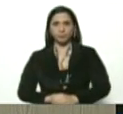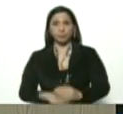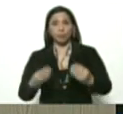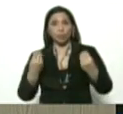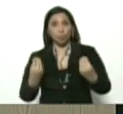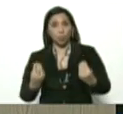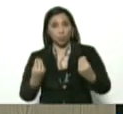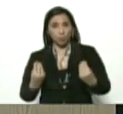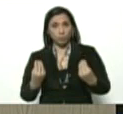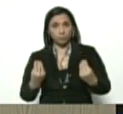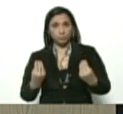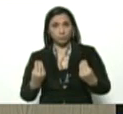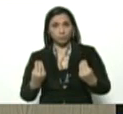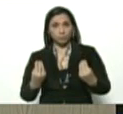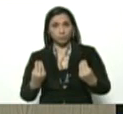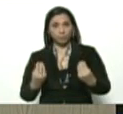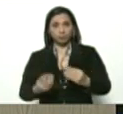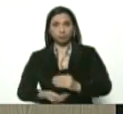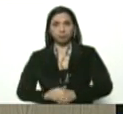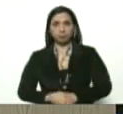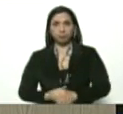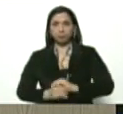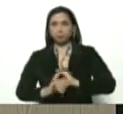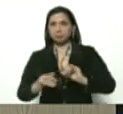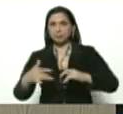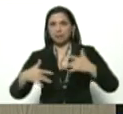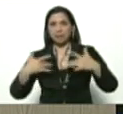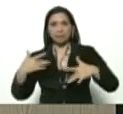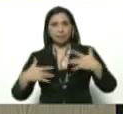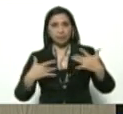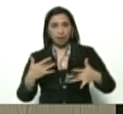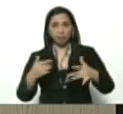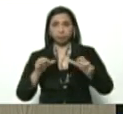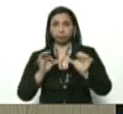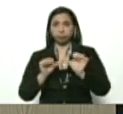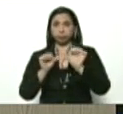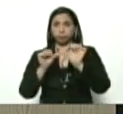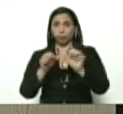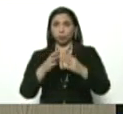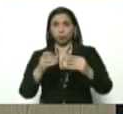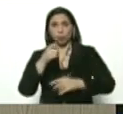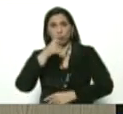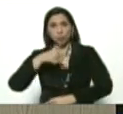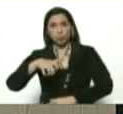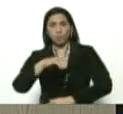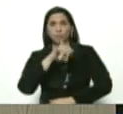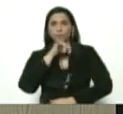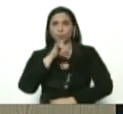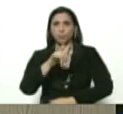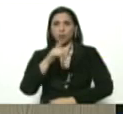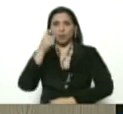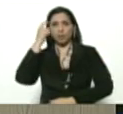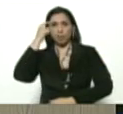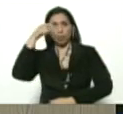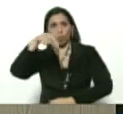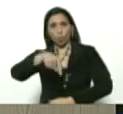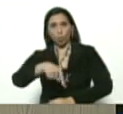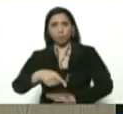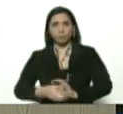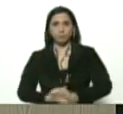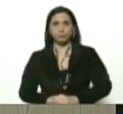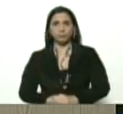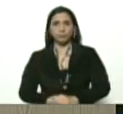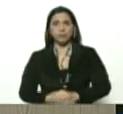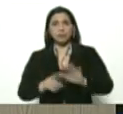ya es evento habitual para todo el pueblo le informamos que el día de hoy 6